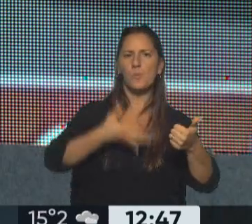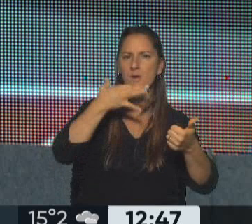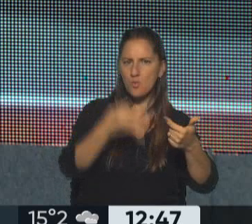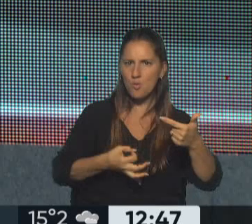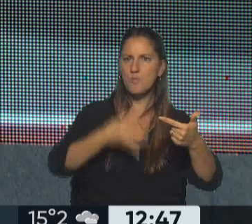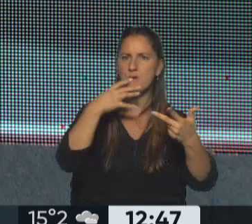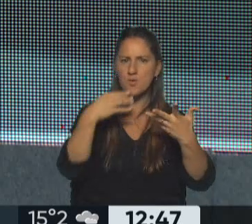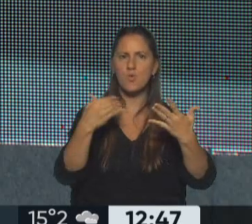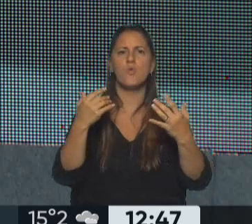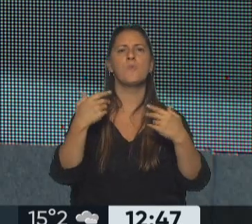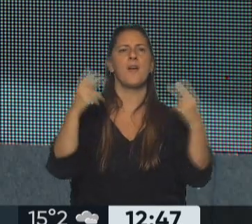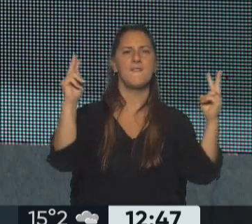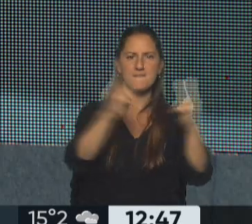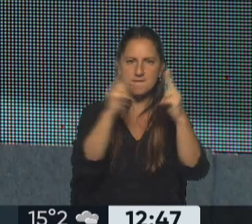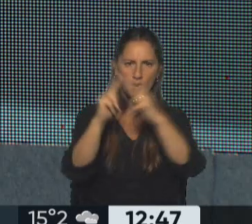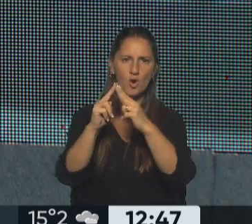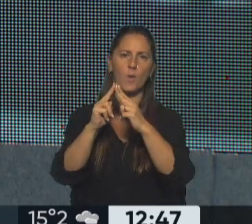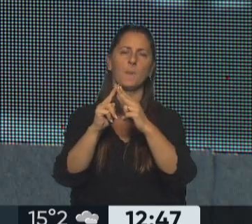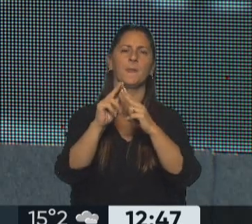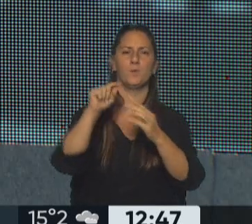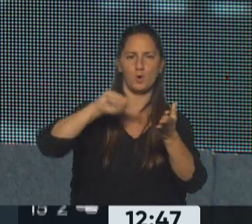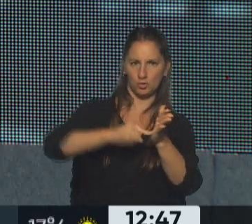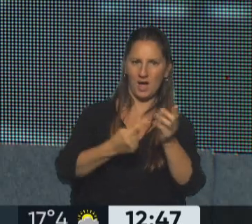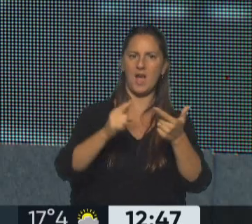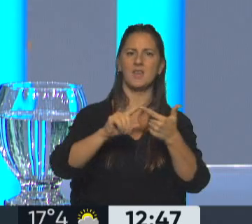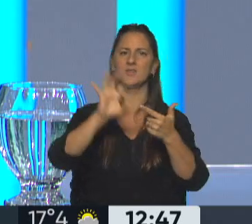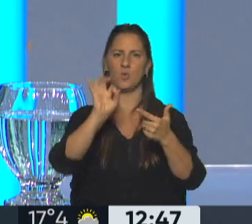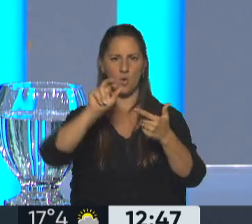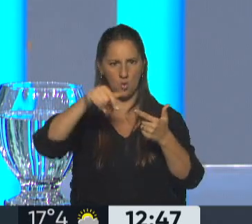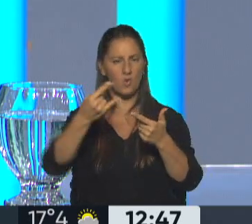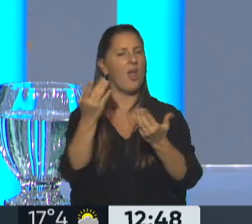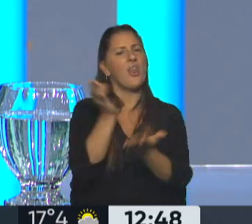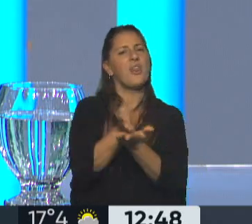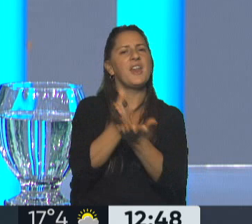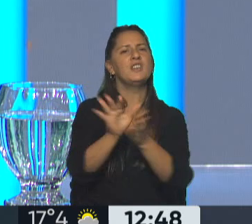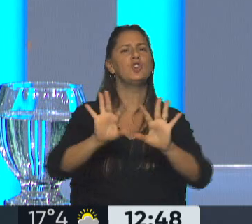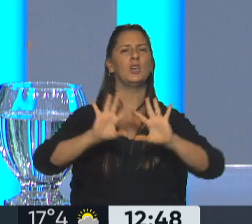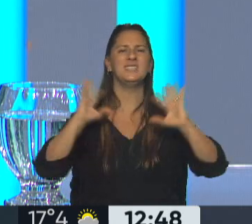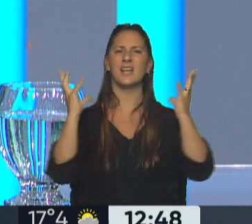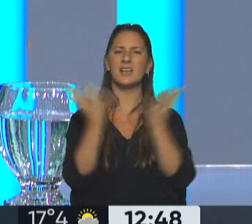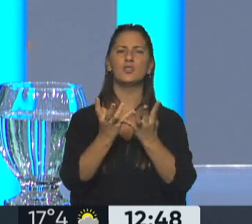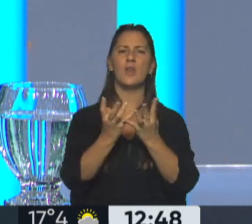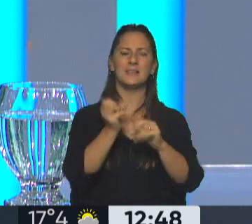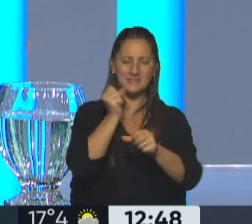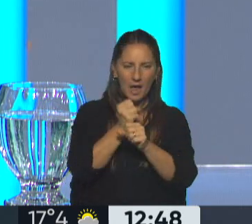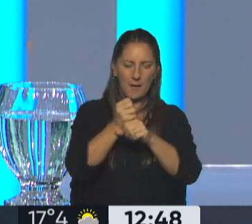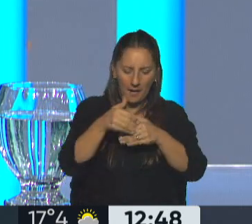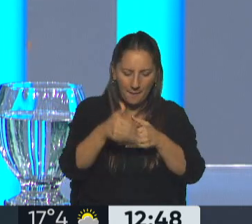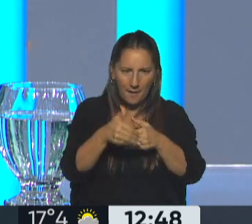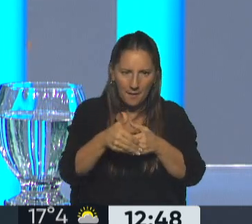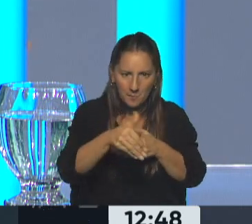estos foros, en Naciones Unidas, el foro que se realiza en Buenos Aires? Sí, el derecho internacional trabaja como a mediano y largo plazo, pero